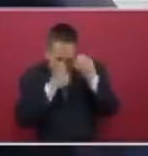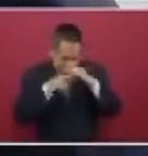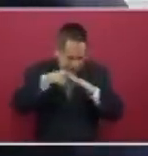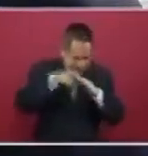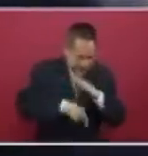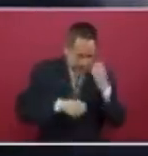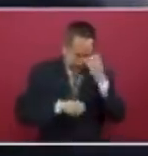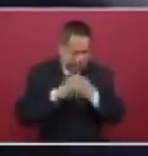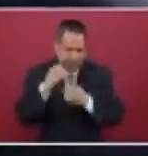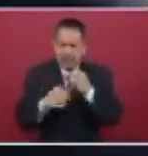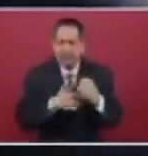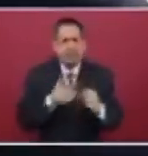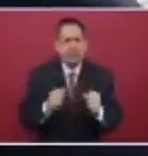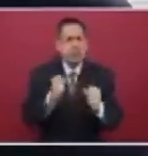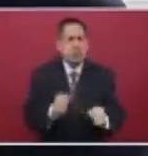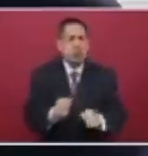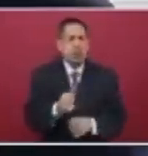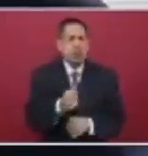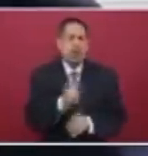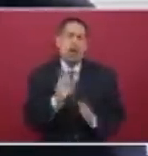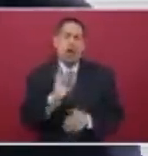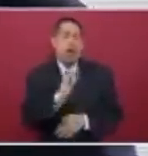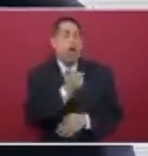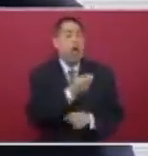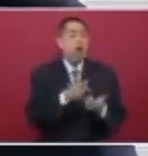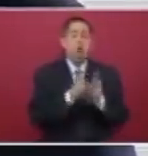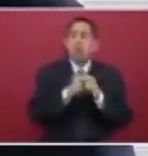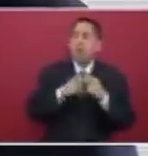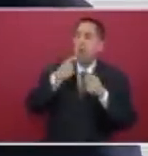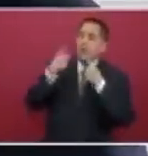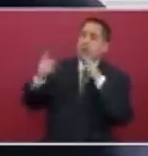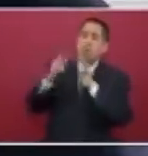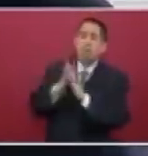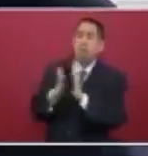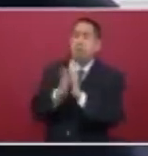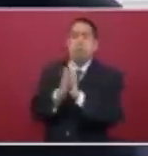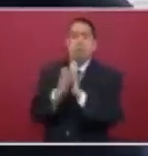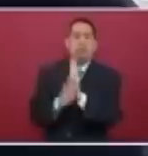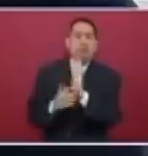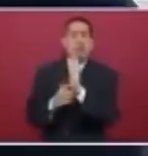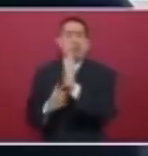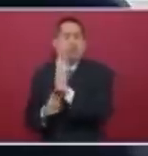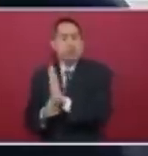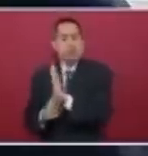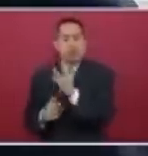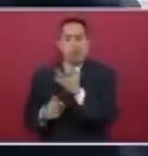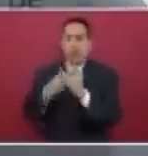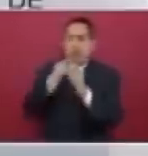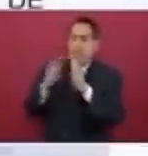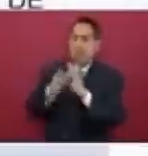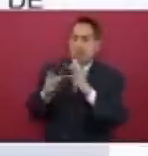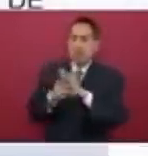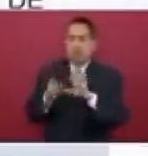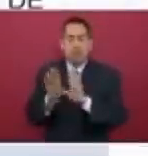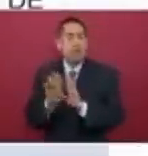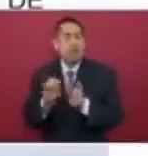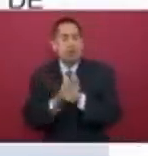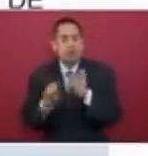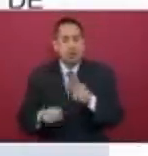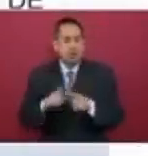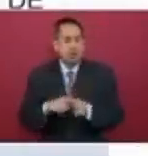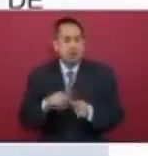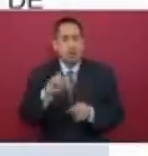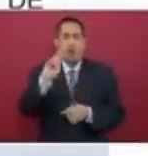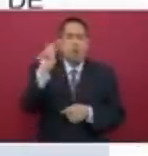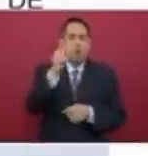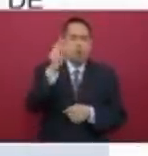seguridades algunos grupos opositores han presento algunos documentos comentando que provienen por cierto de la universidad